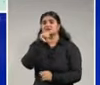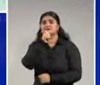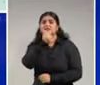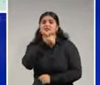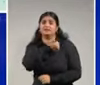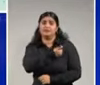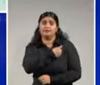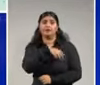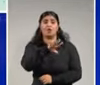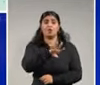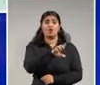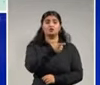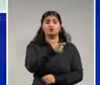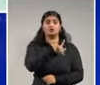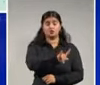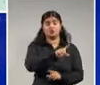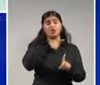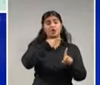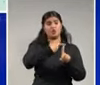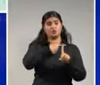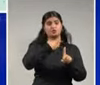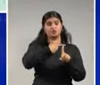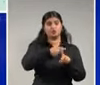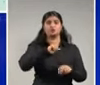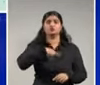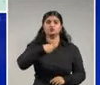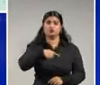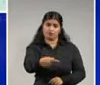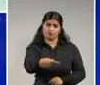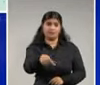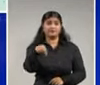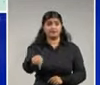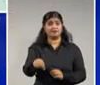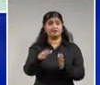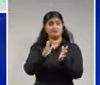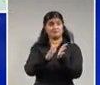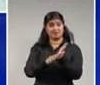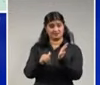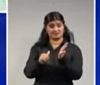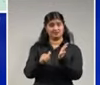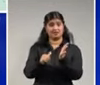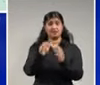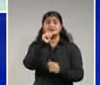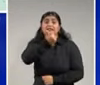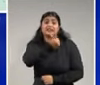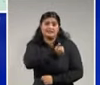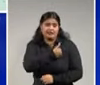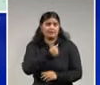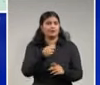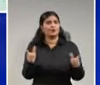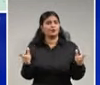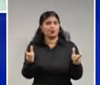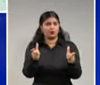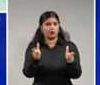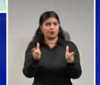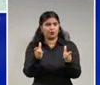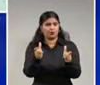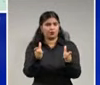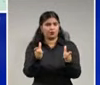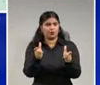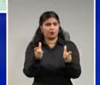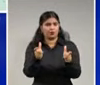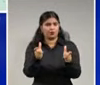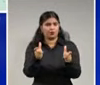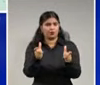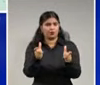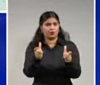419 casos por día. Indiscutiblemente una reducción que se viene produciendo de forma paulatina. Cuando analizamos